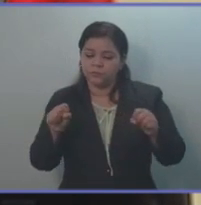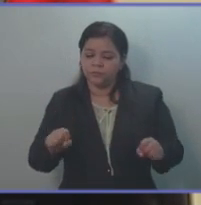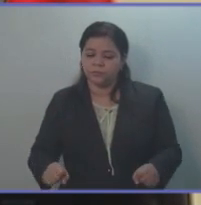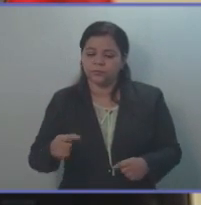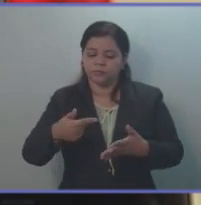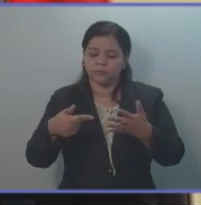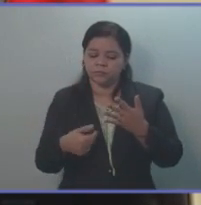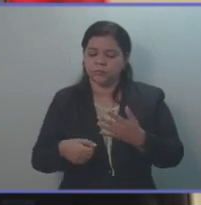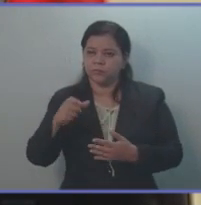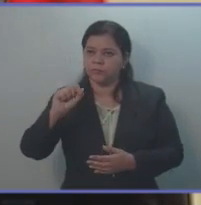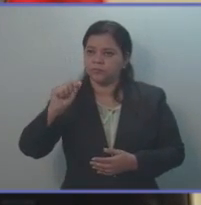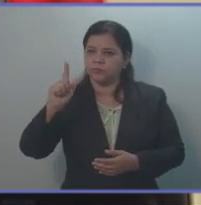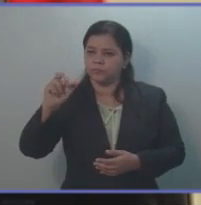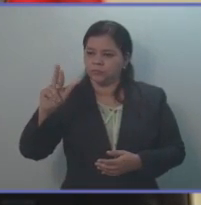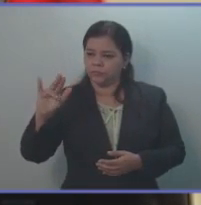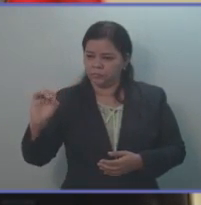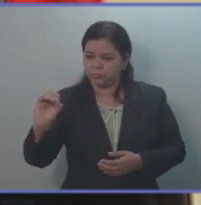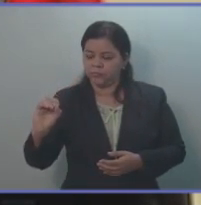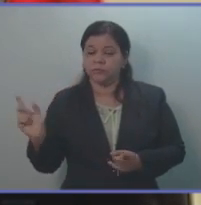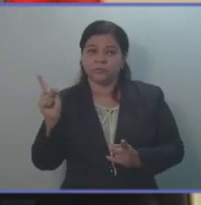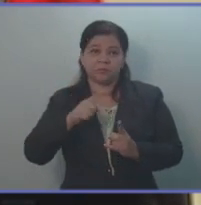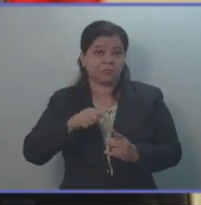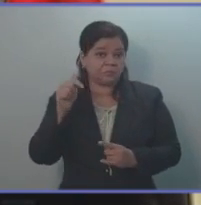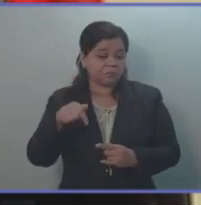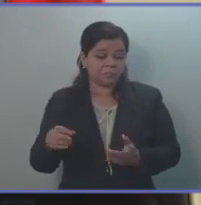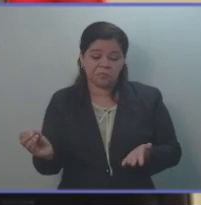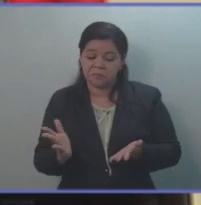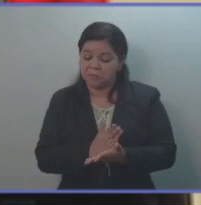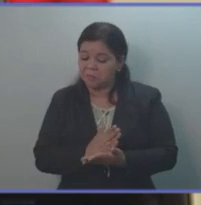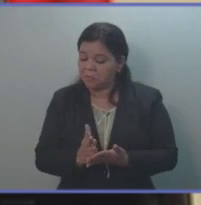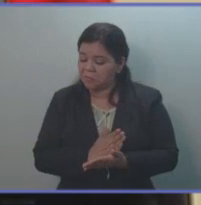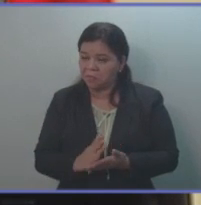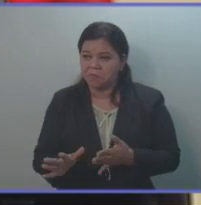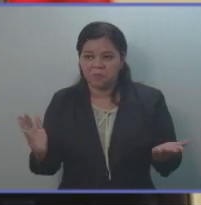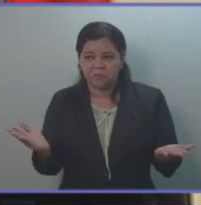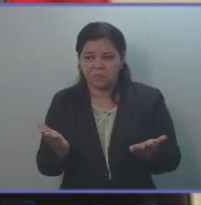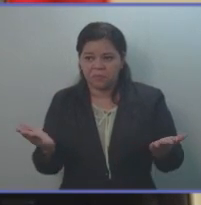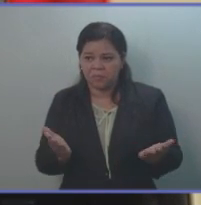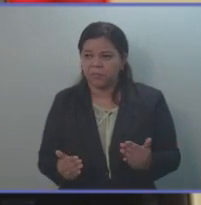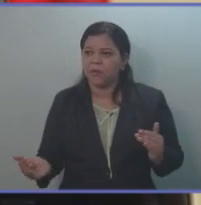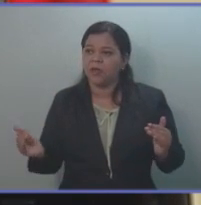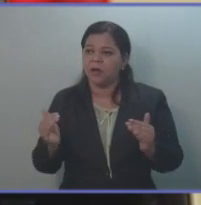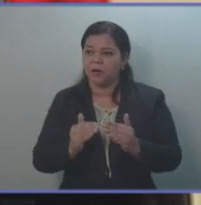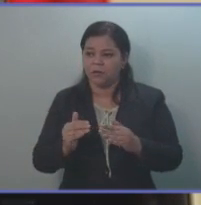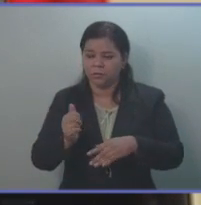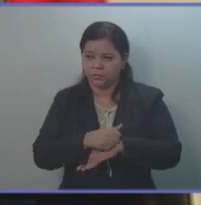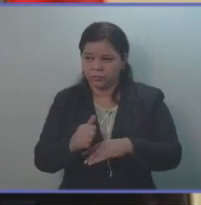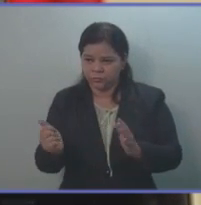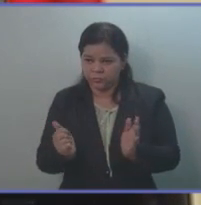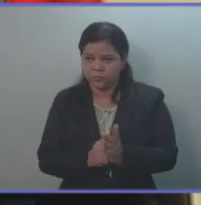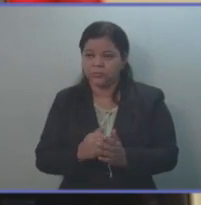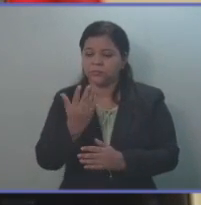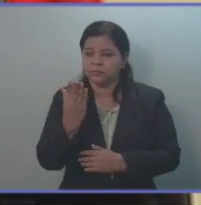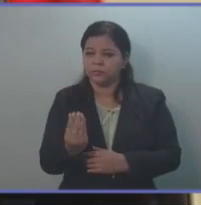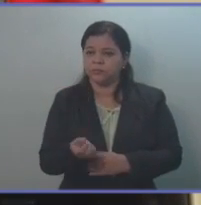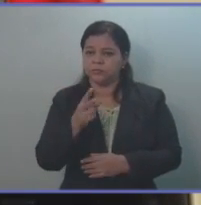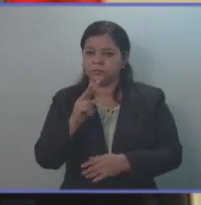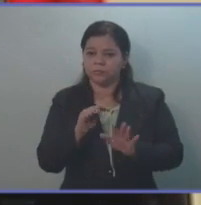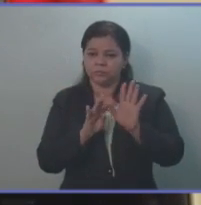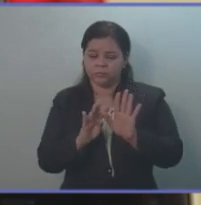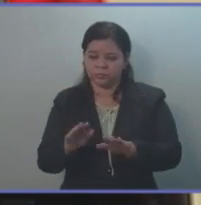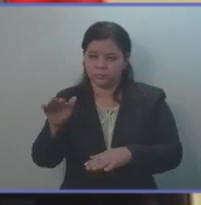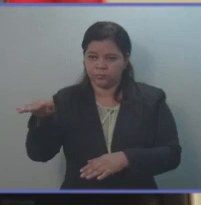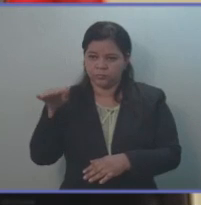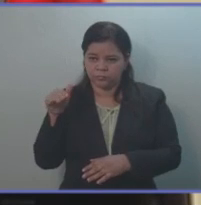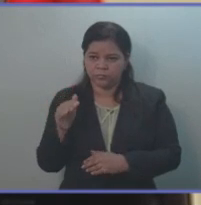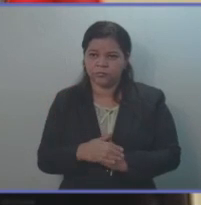salarios, sin que a la fecha se haya tomado ninguna acción. Incluso esta Asamblea Legislativa, con fecha 29 de marzo de